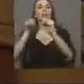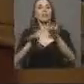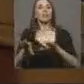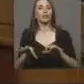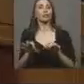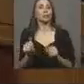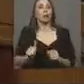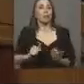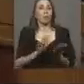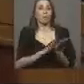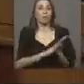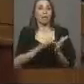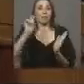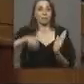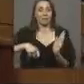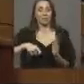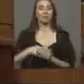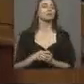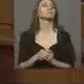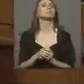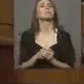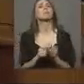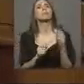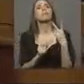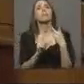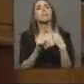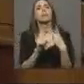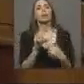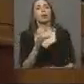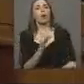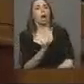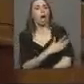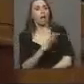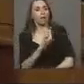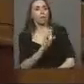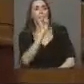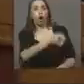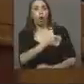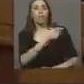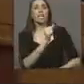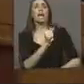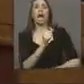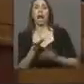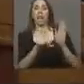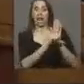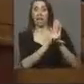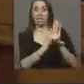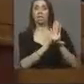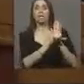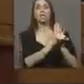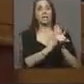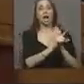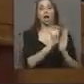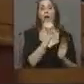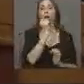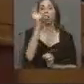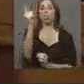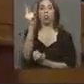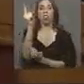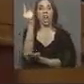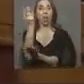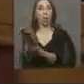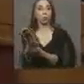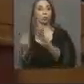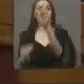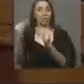¿por qué las obligamos a la AFP que sigan la tramitación del juicio, que no se limiten solo a presentar la denuncia? Si ellos deben tener todos los